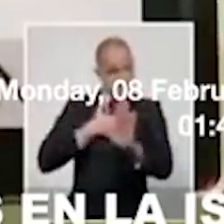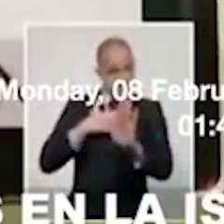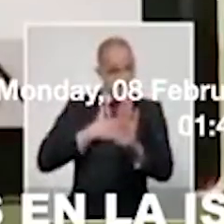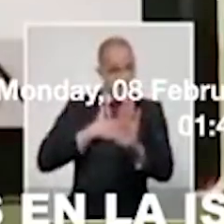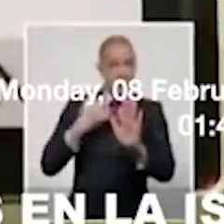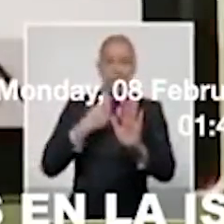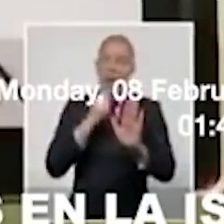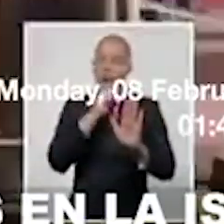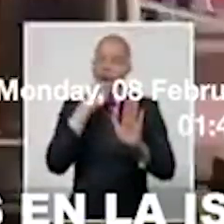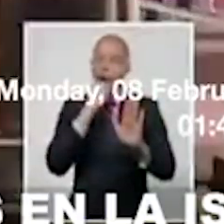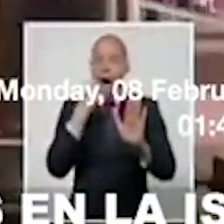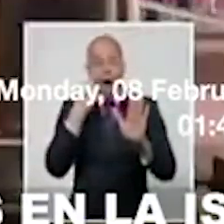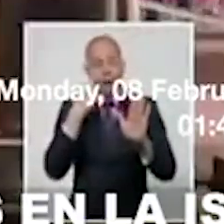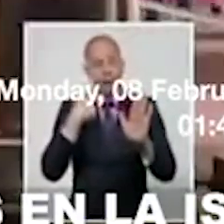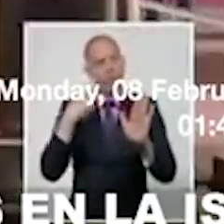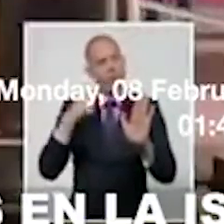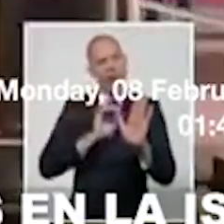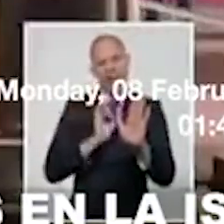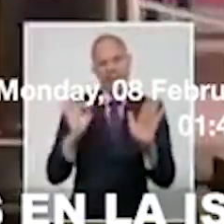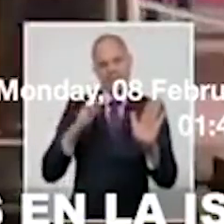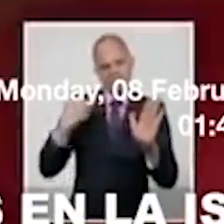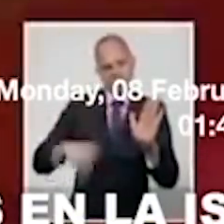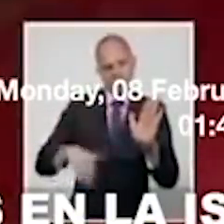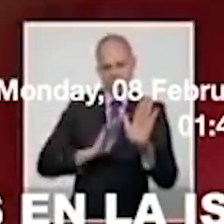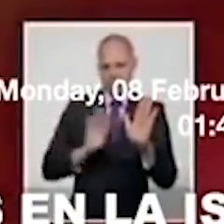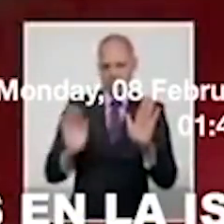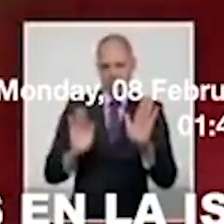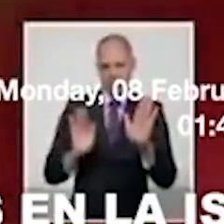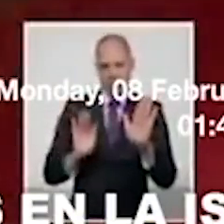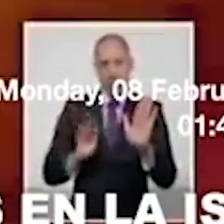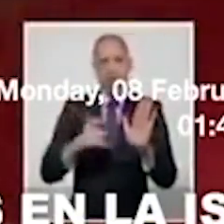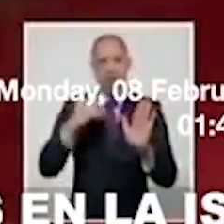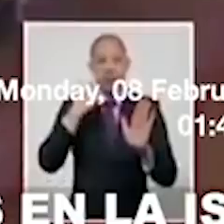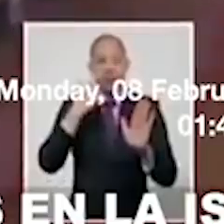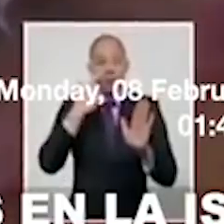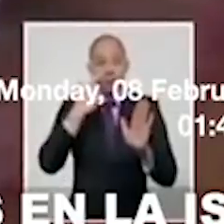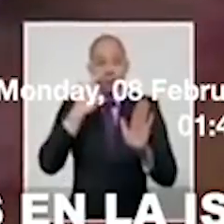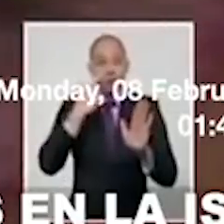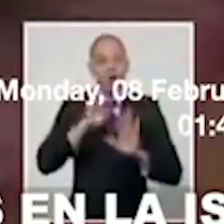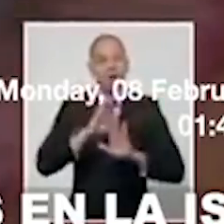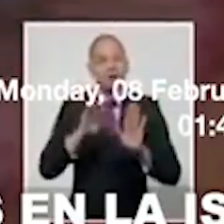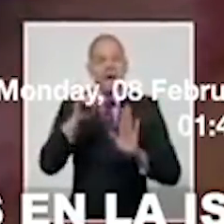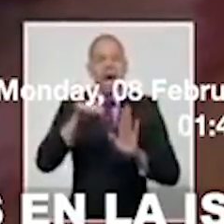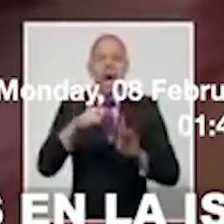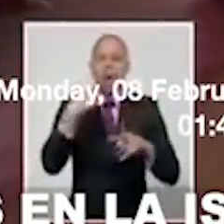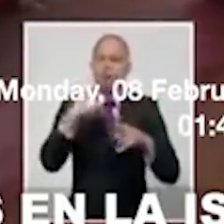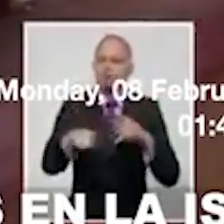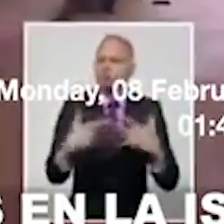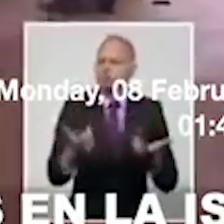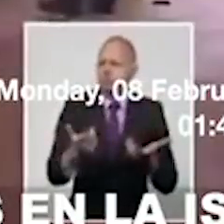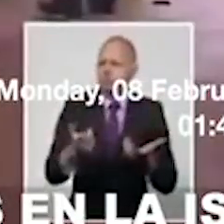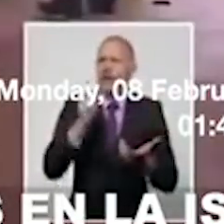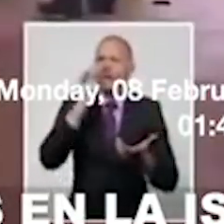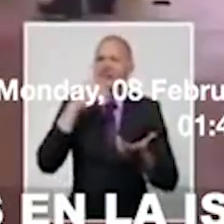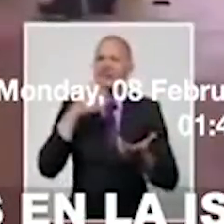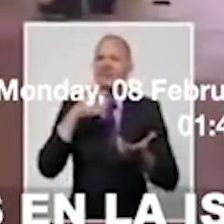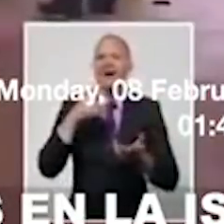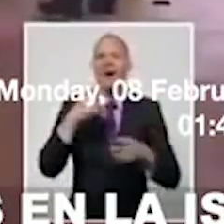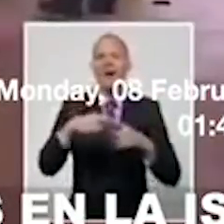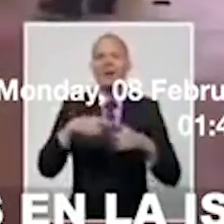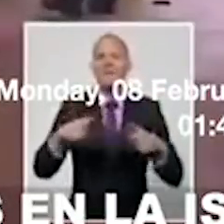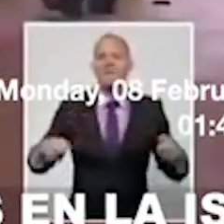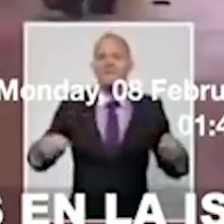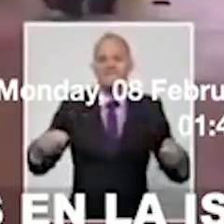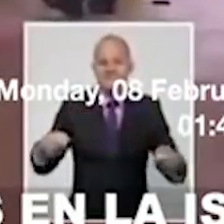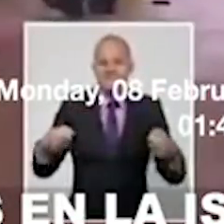aclararon que usted tiene que seguir llevando su prueba de pcr negativo le van a hacer un pcr al llegar a cuba y va a tener que estar en este